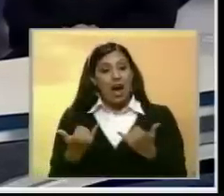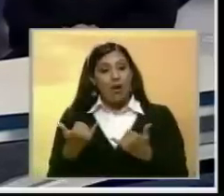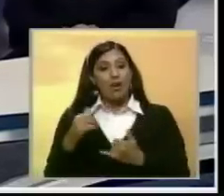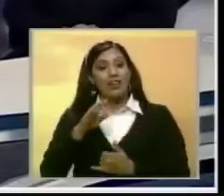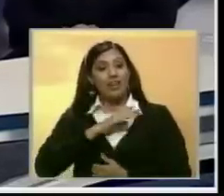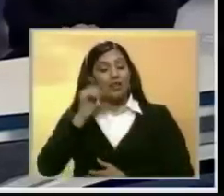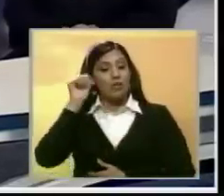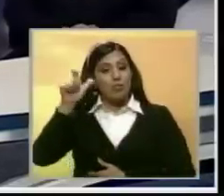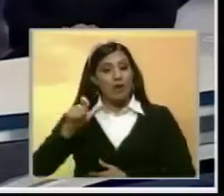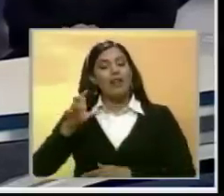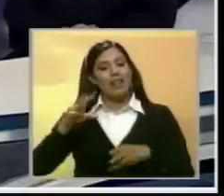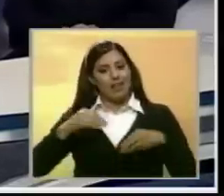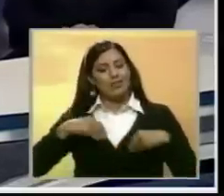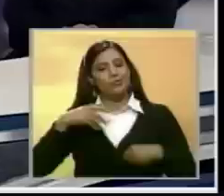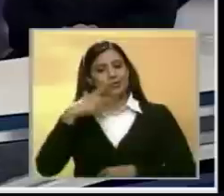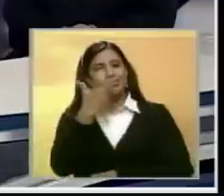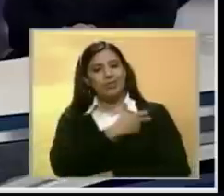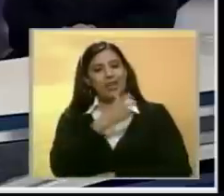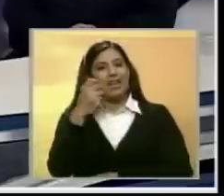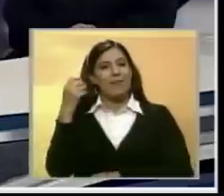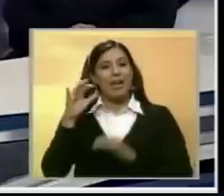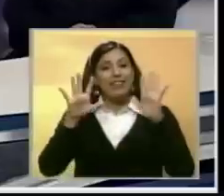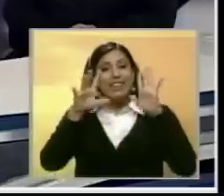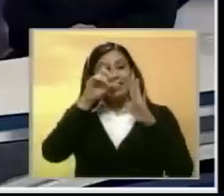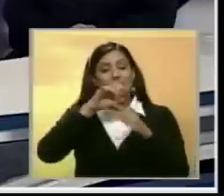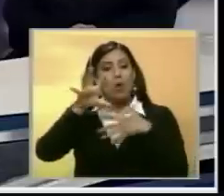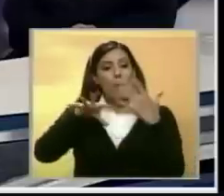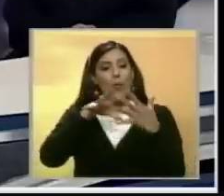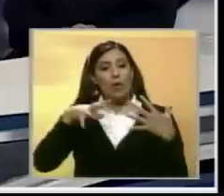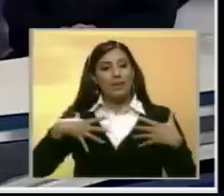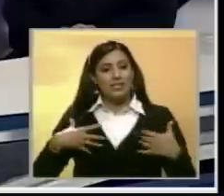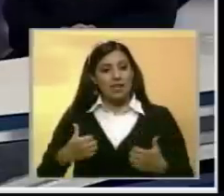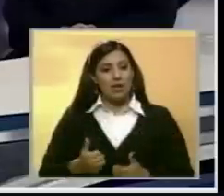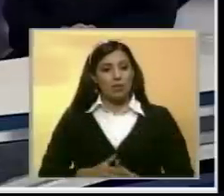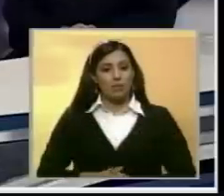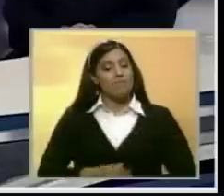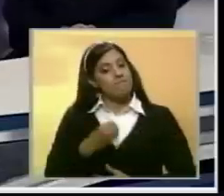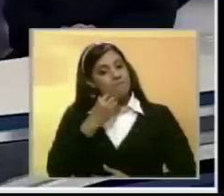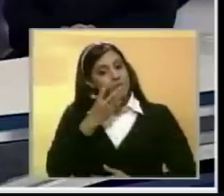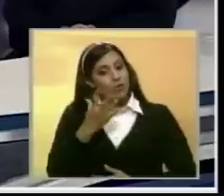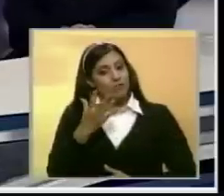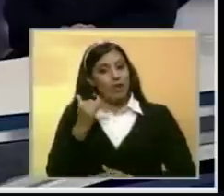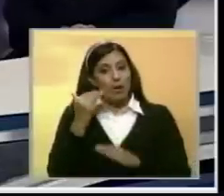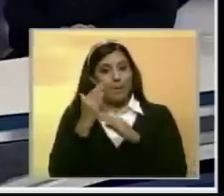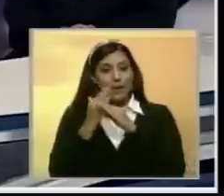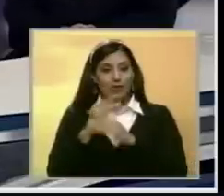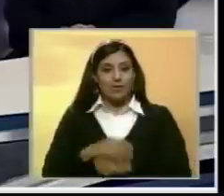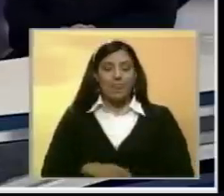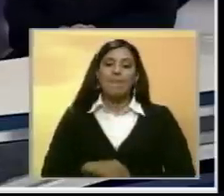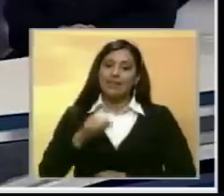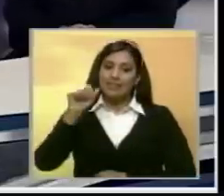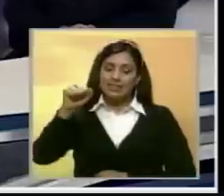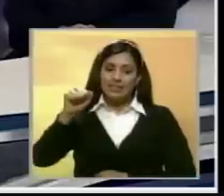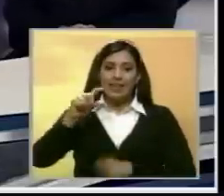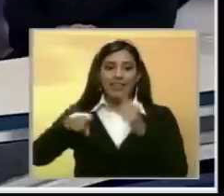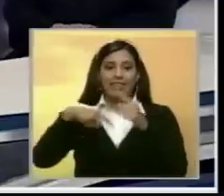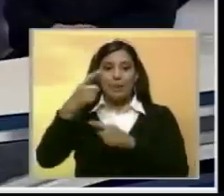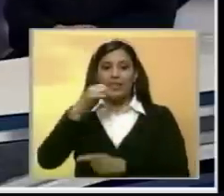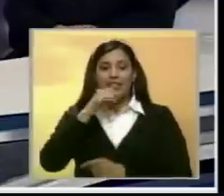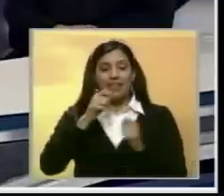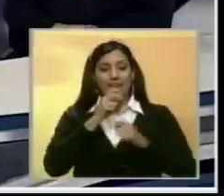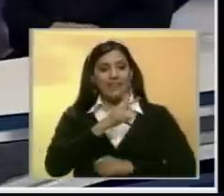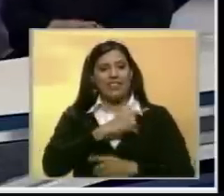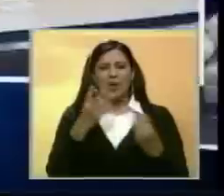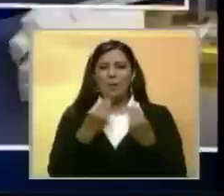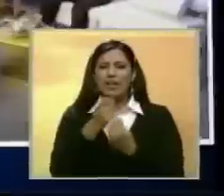que Sharapova reconoció tomar durante una década por problemas de salud. Bueno, vamos entonces a la pausa. Así es, al regreso en Entrevista